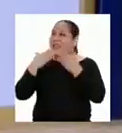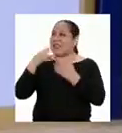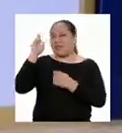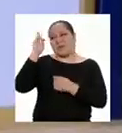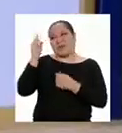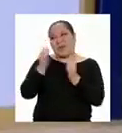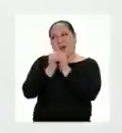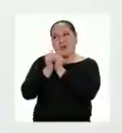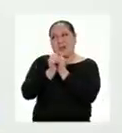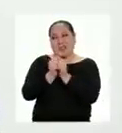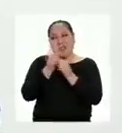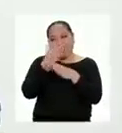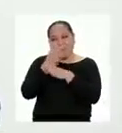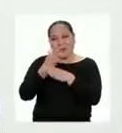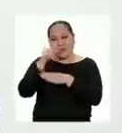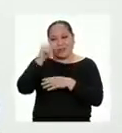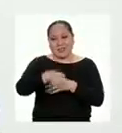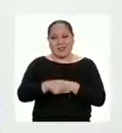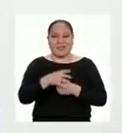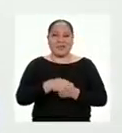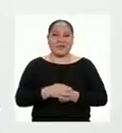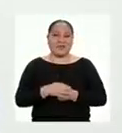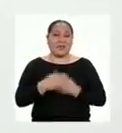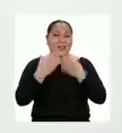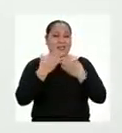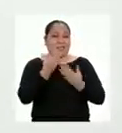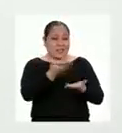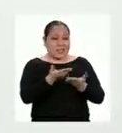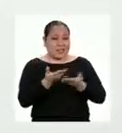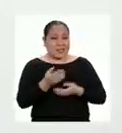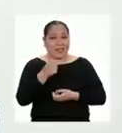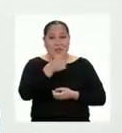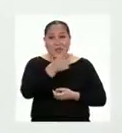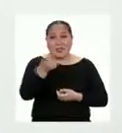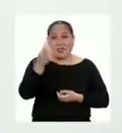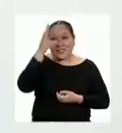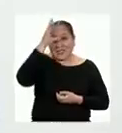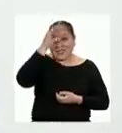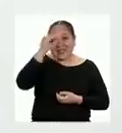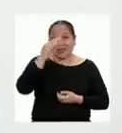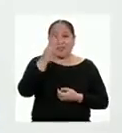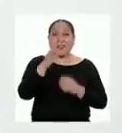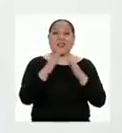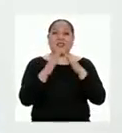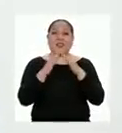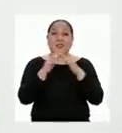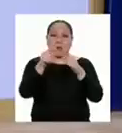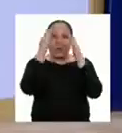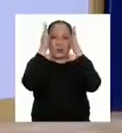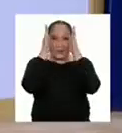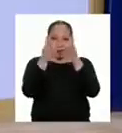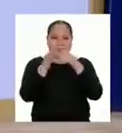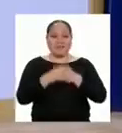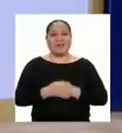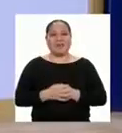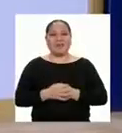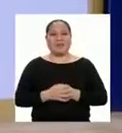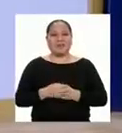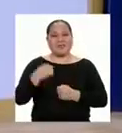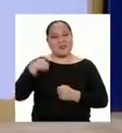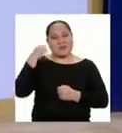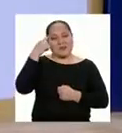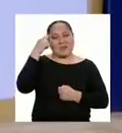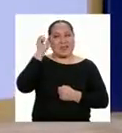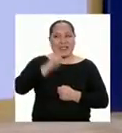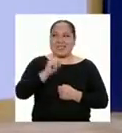acompañarnos y compartir esta lección. A ti por recibirme, Yanira, y a ustedes en casa por haber estado tan atentos. Estoy segura que